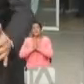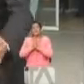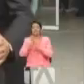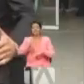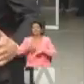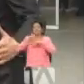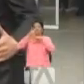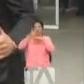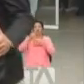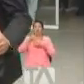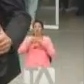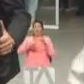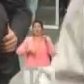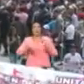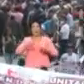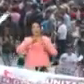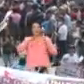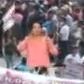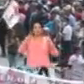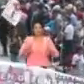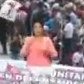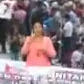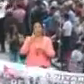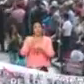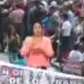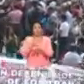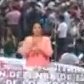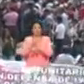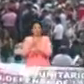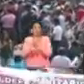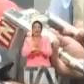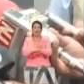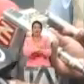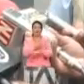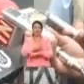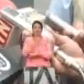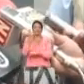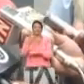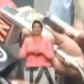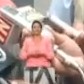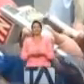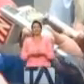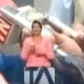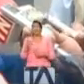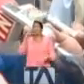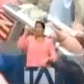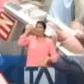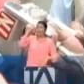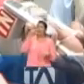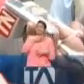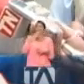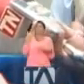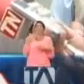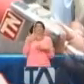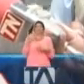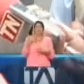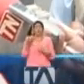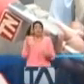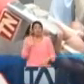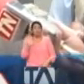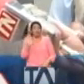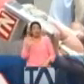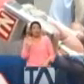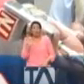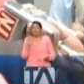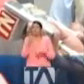declarado por una juez el día anterior a las marchas del 1 de mayo. El gobierno o está muy nervioso o simplemente trata